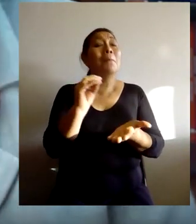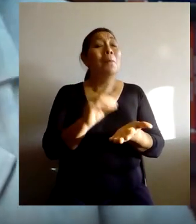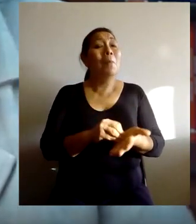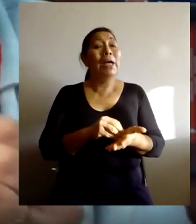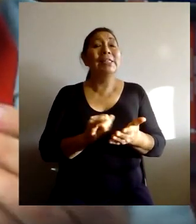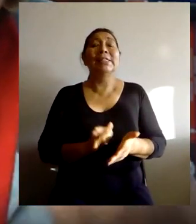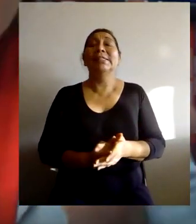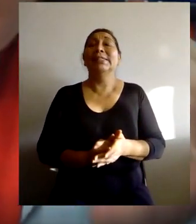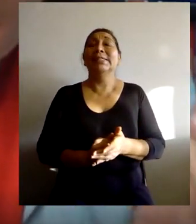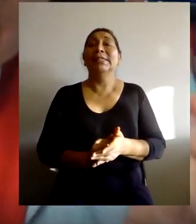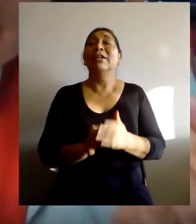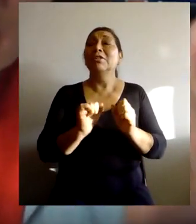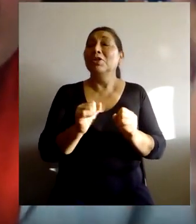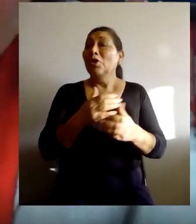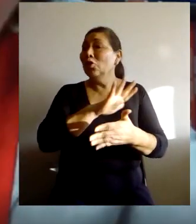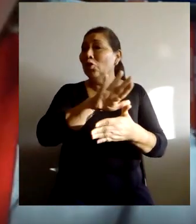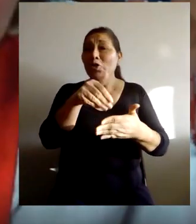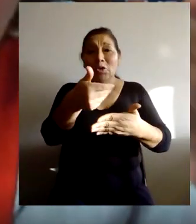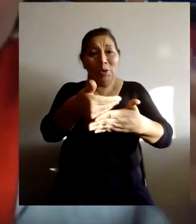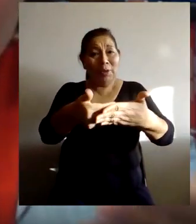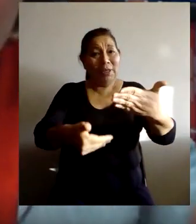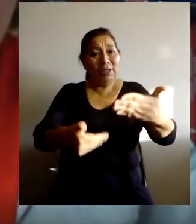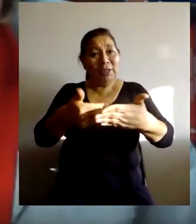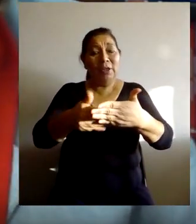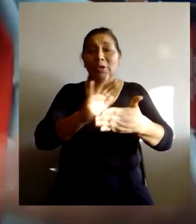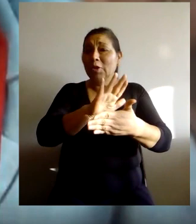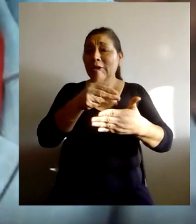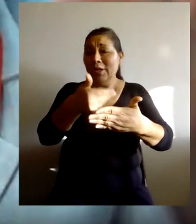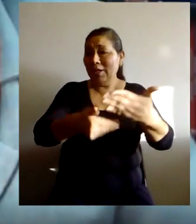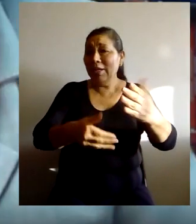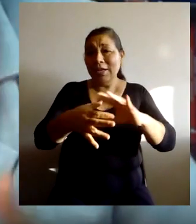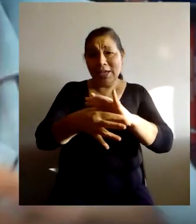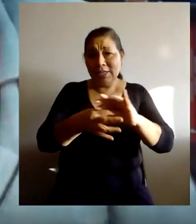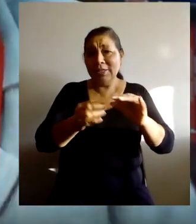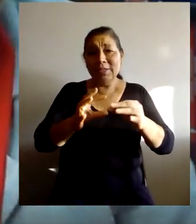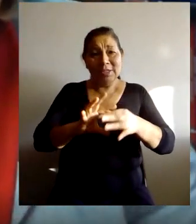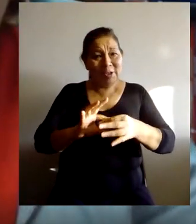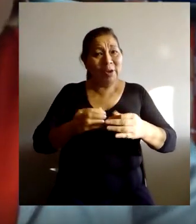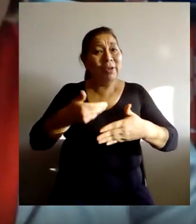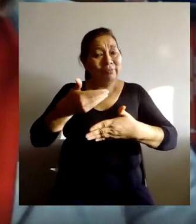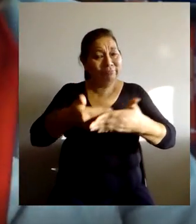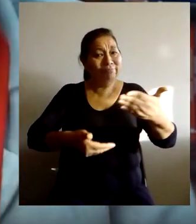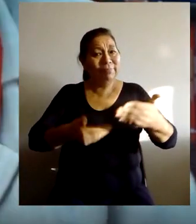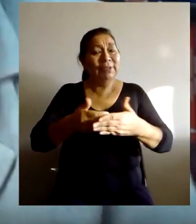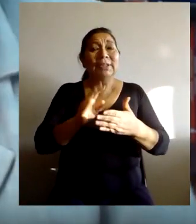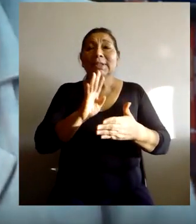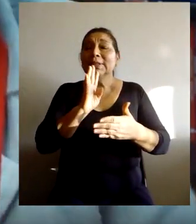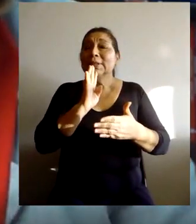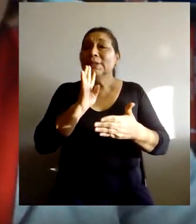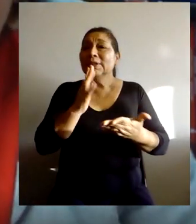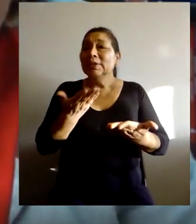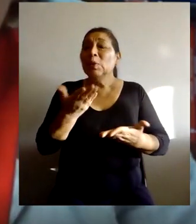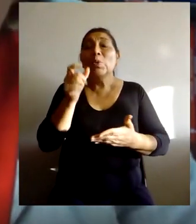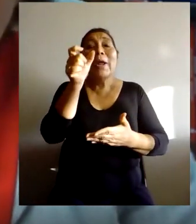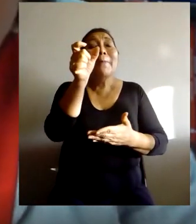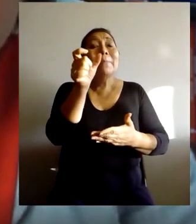Y aún más, si todos los documentos y todo el historial que aparece en el proceso,